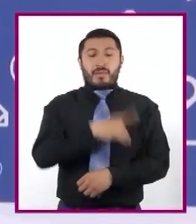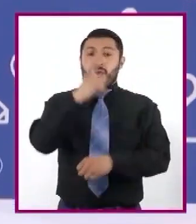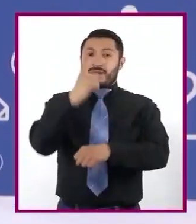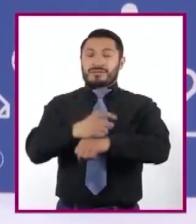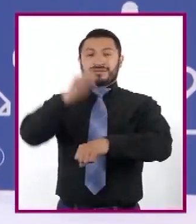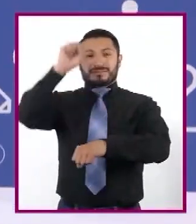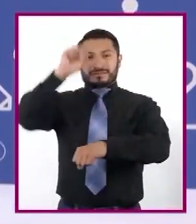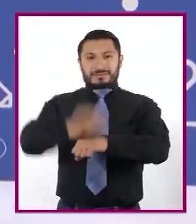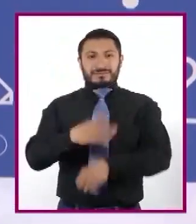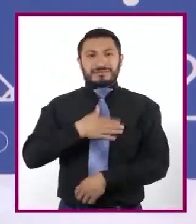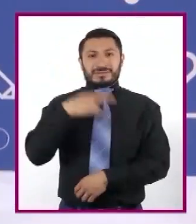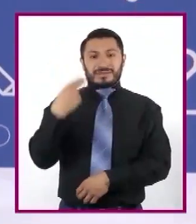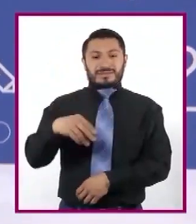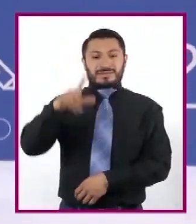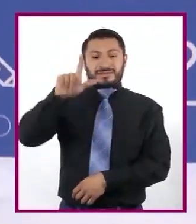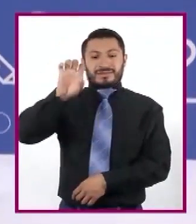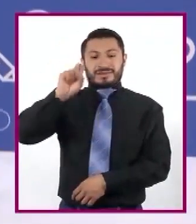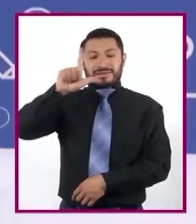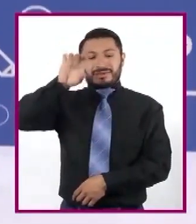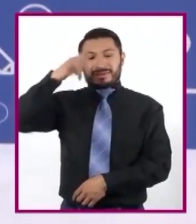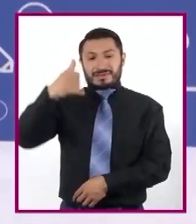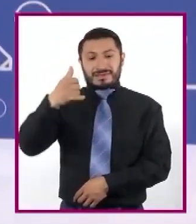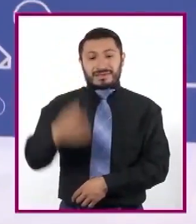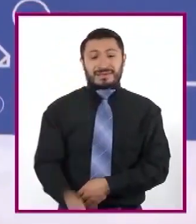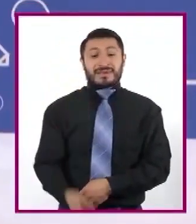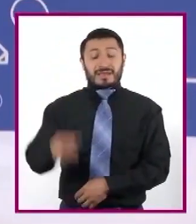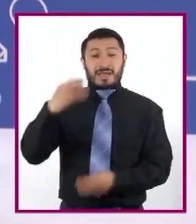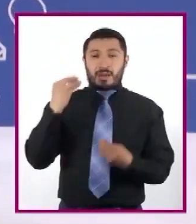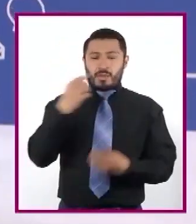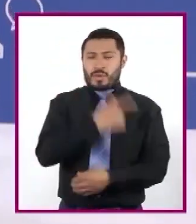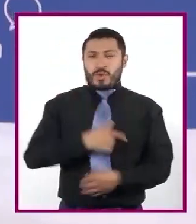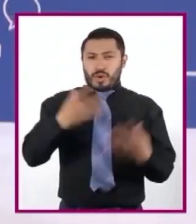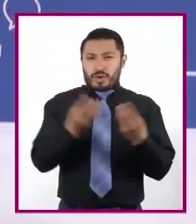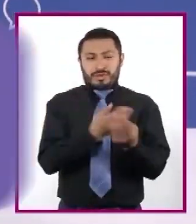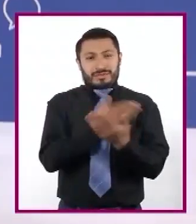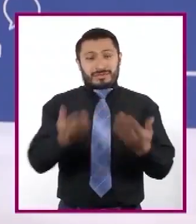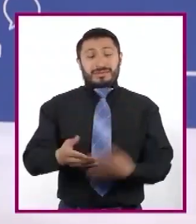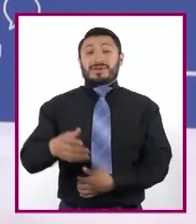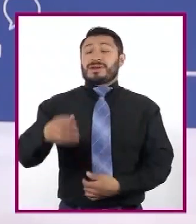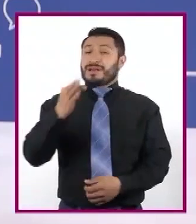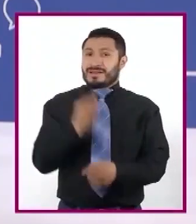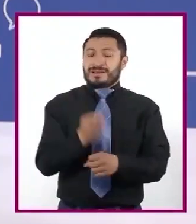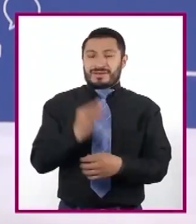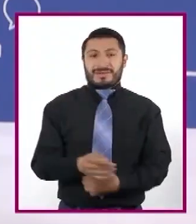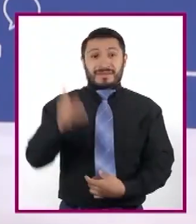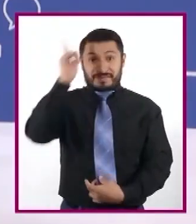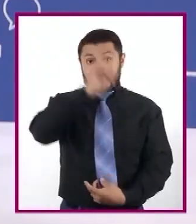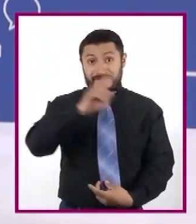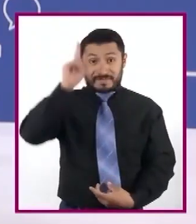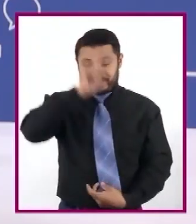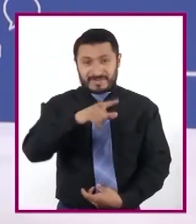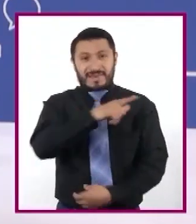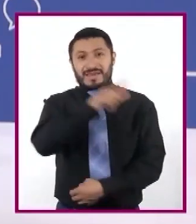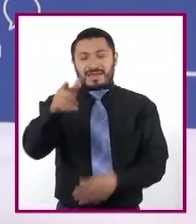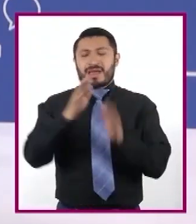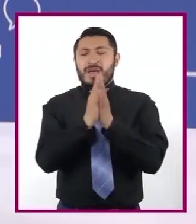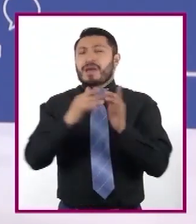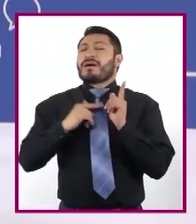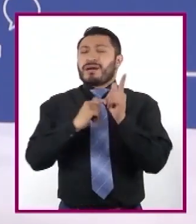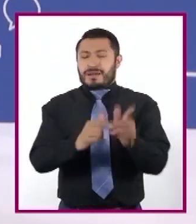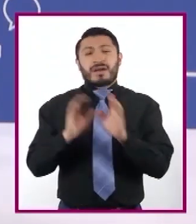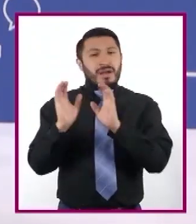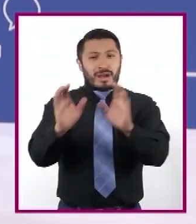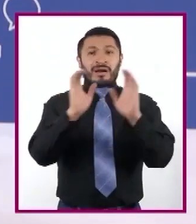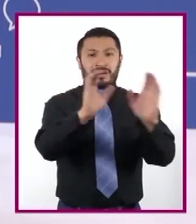Mi nombre es Leslie Mendívil y me da mucho gusto estar con ustedes. Aprovecho la ocasión para recomendarles que continúen con las medidas sanitarias